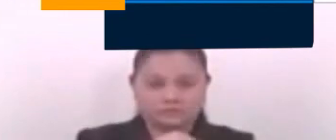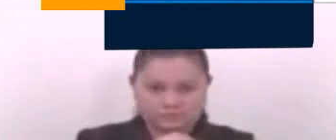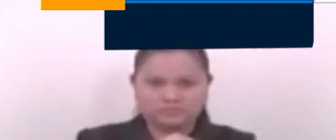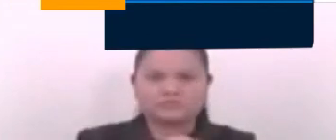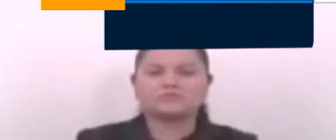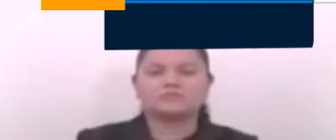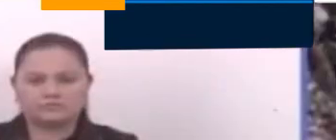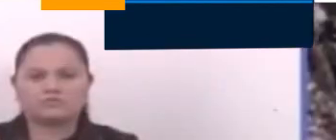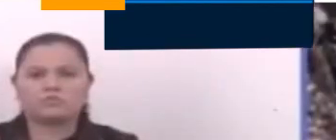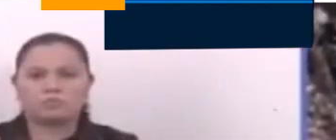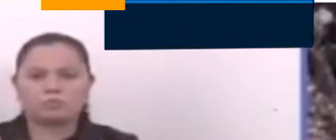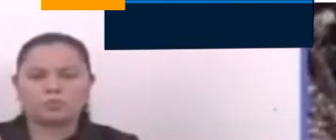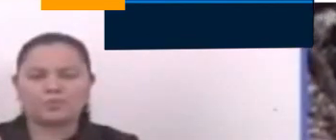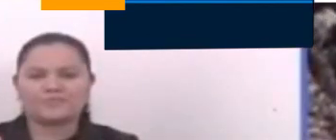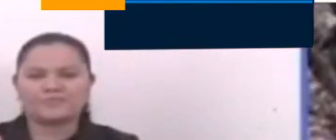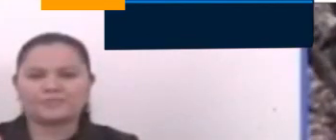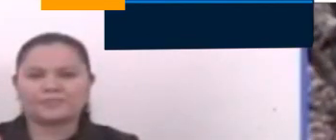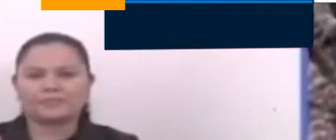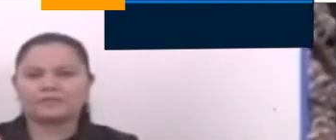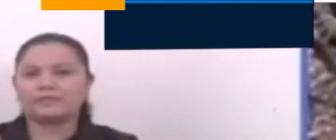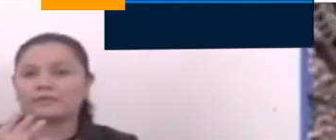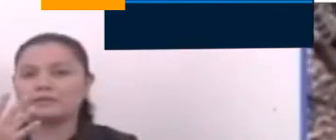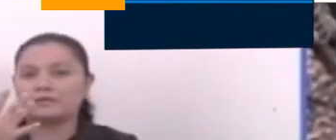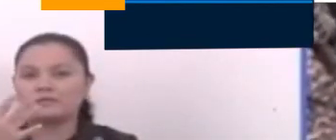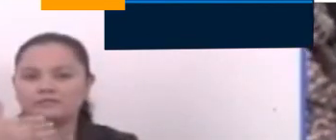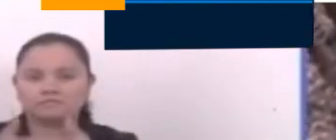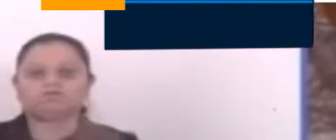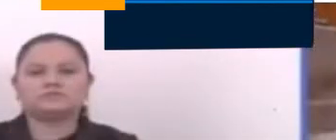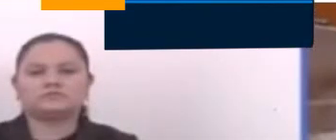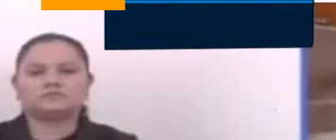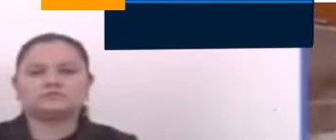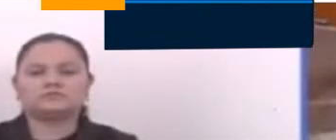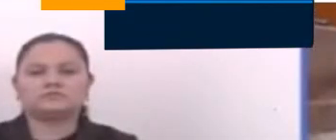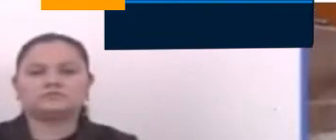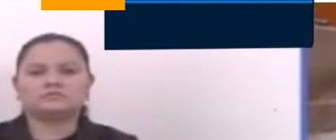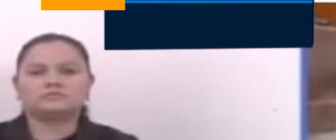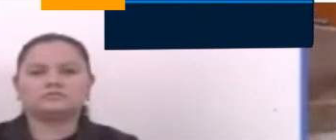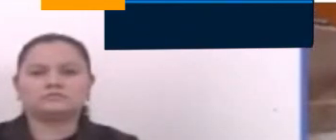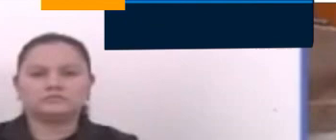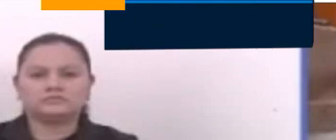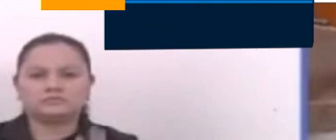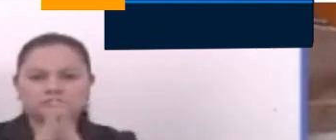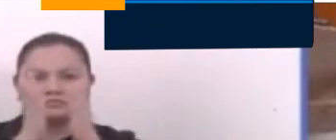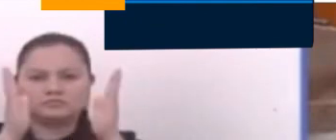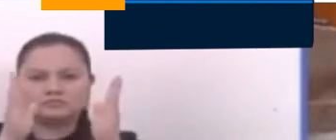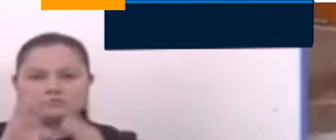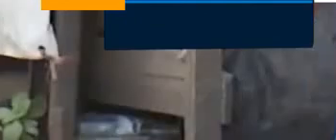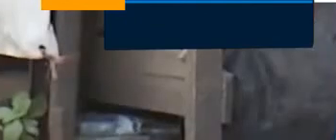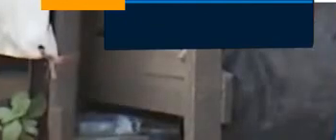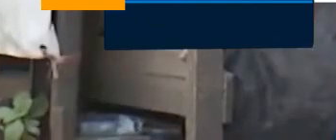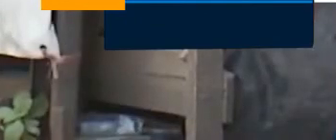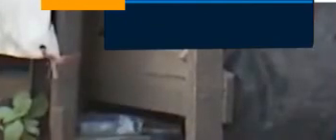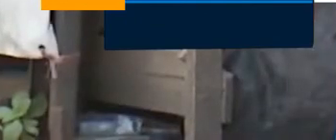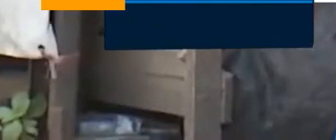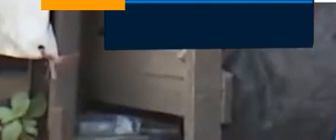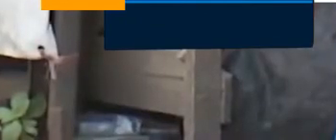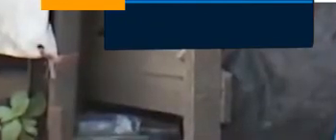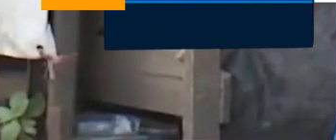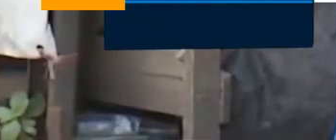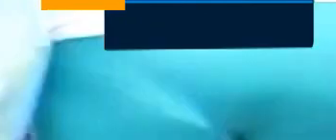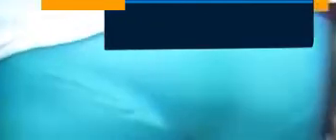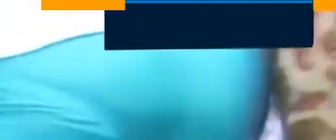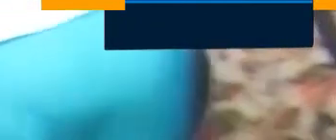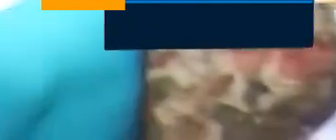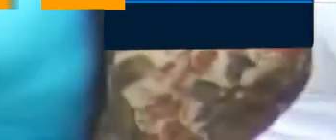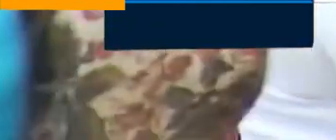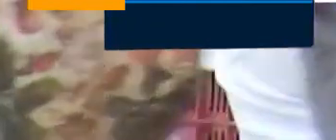medidas para hacer frente a la creciente inflación internacional los diputados consideran que con estas reformas se armoniza la protección del